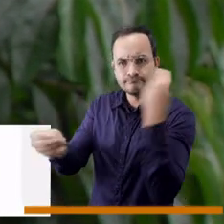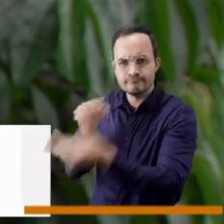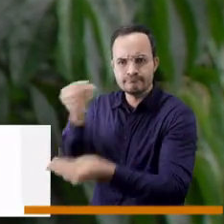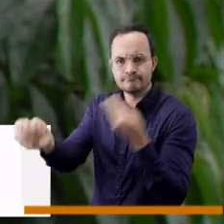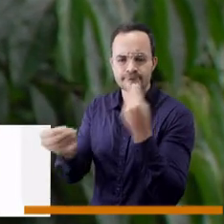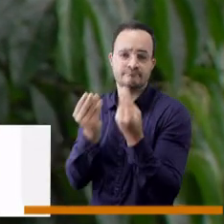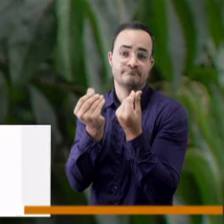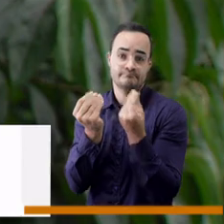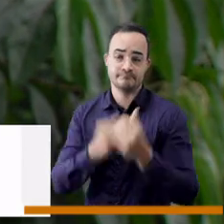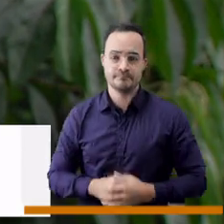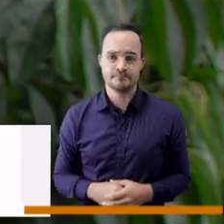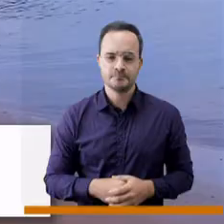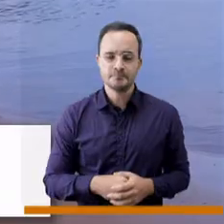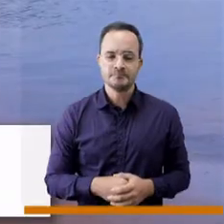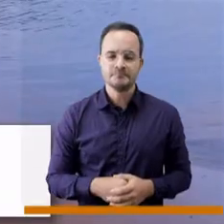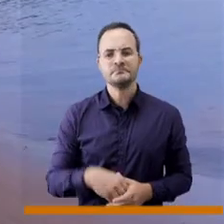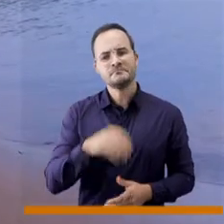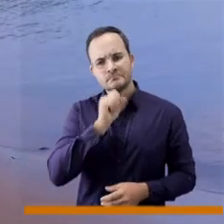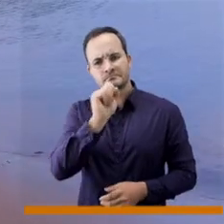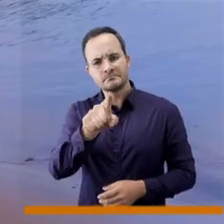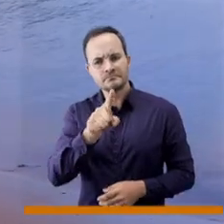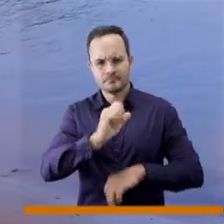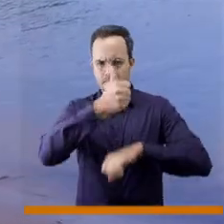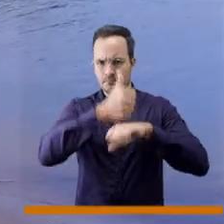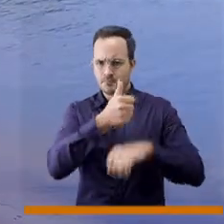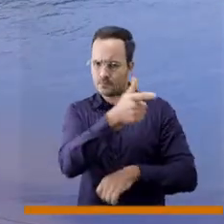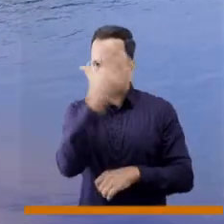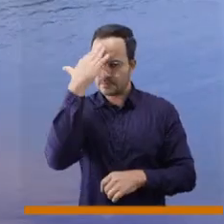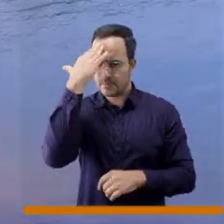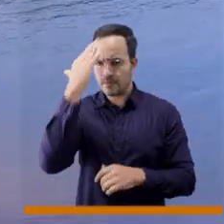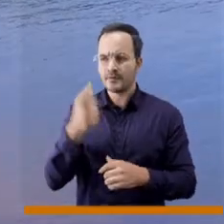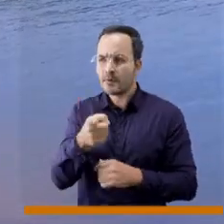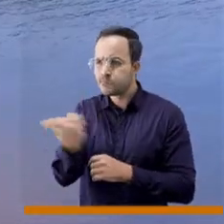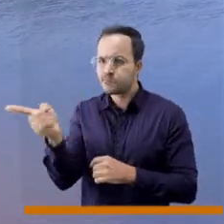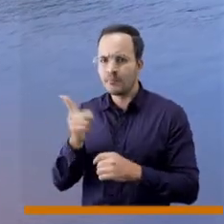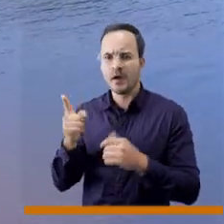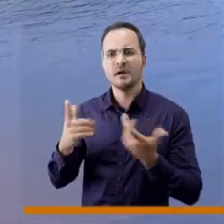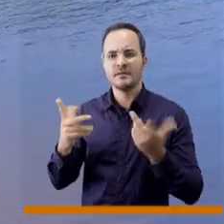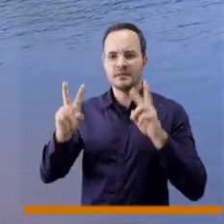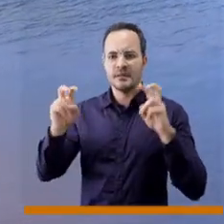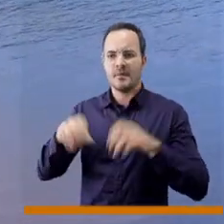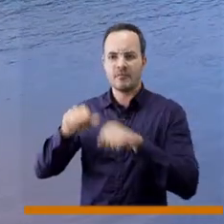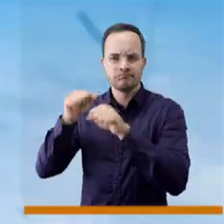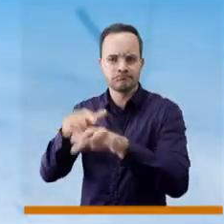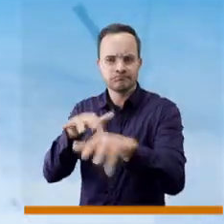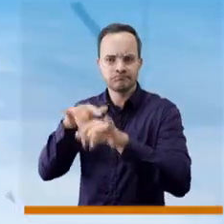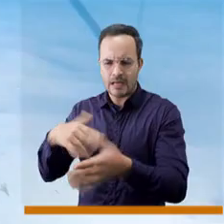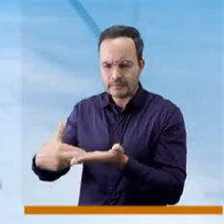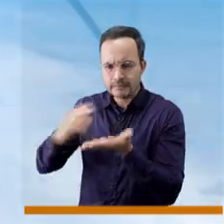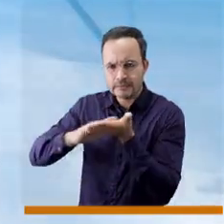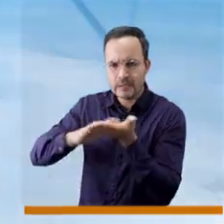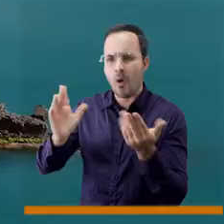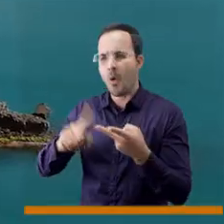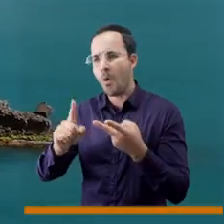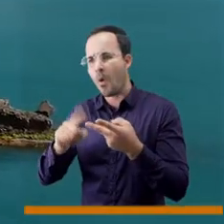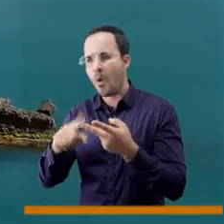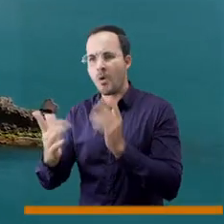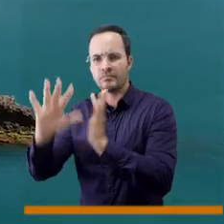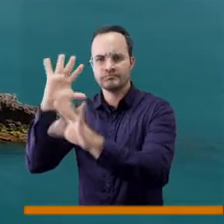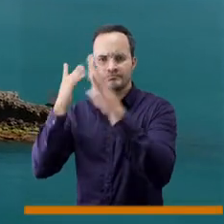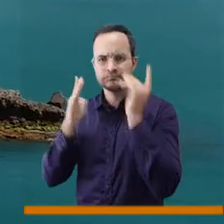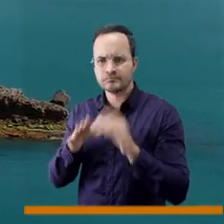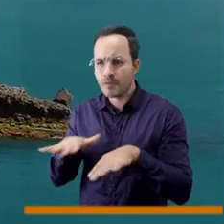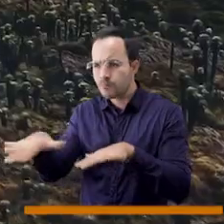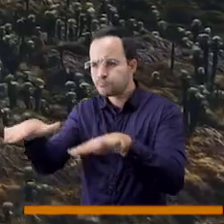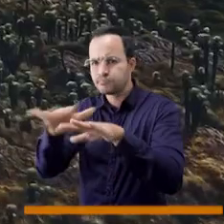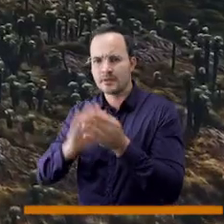con esos beneficios a esas comunidades. Director, ¿cuáles son las ventajas y desventajas de restaurar fuentes hídricas y corredores biológicos?